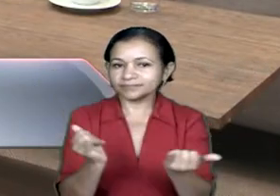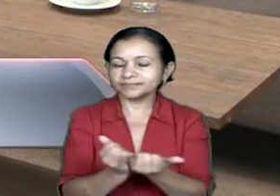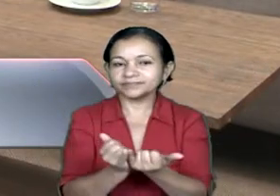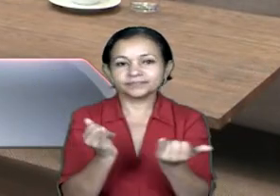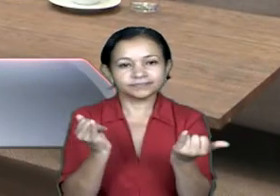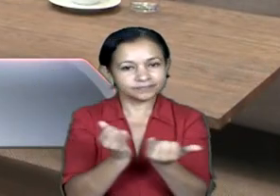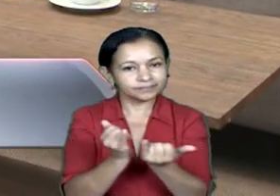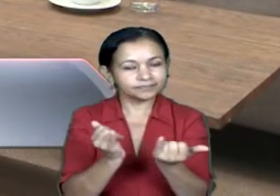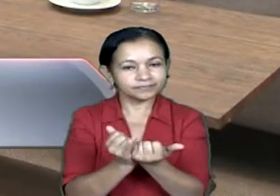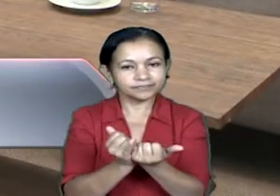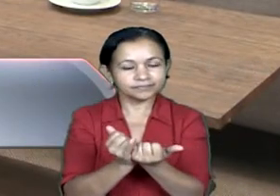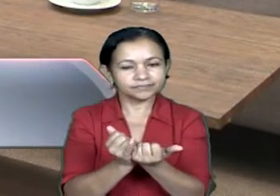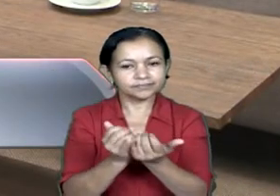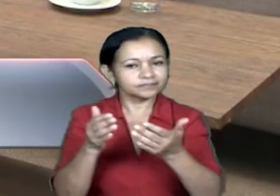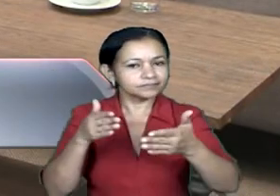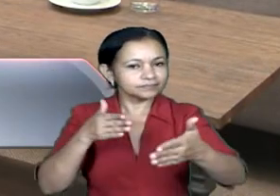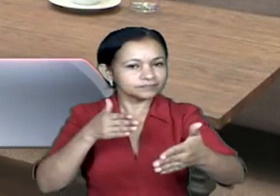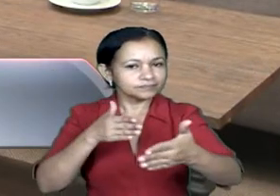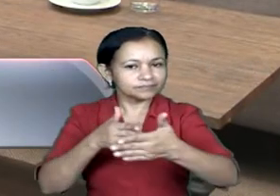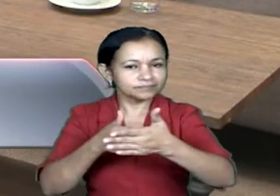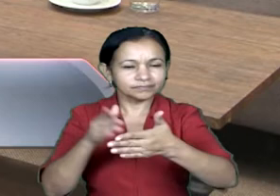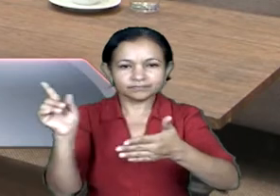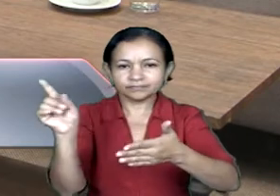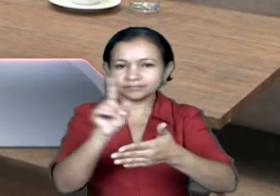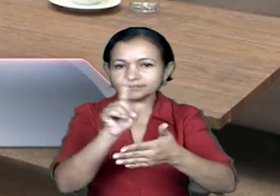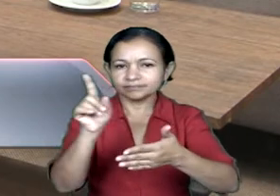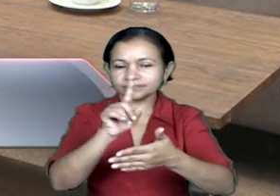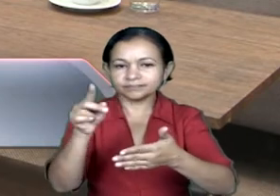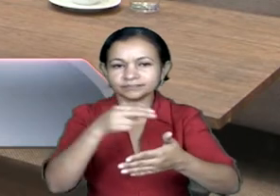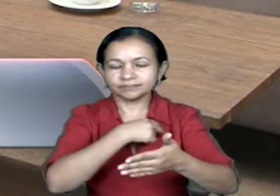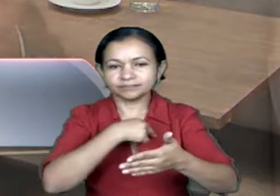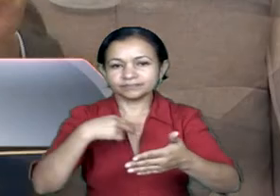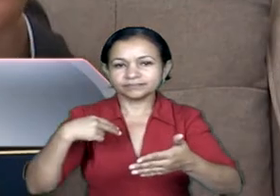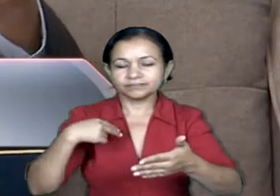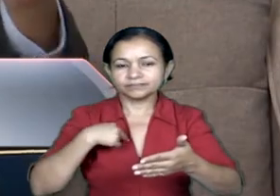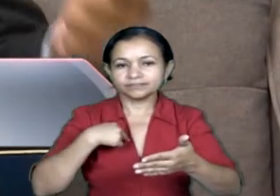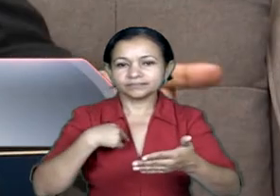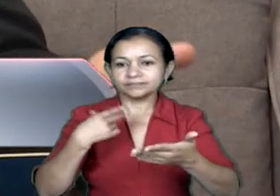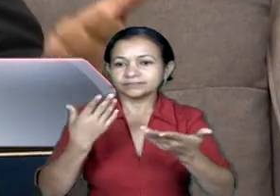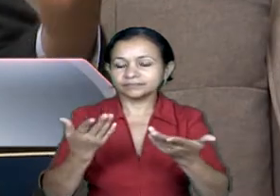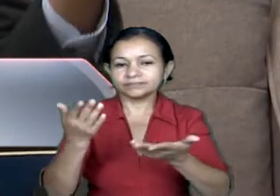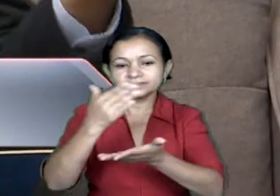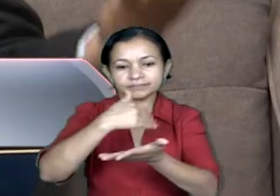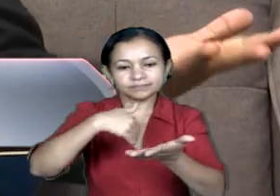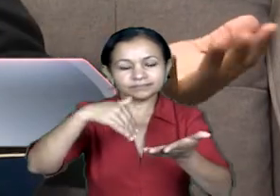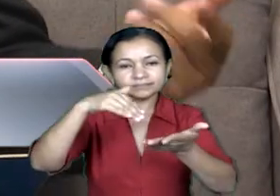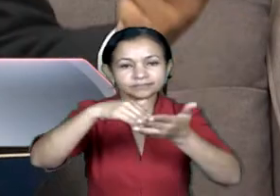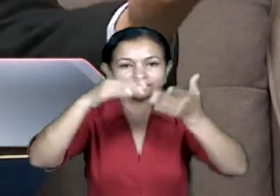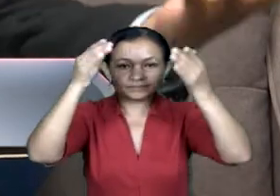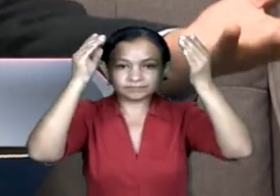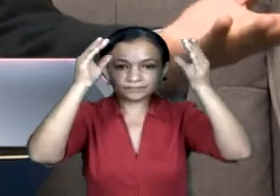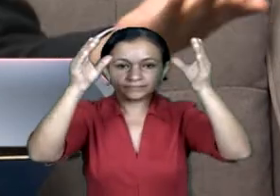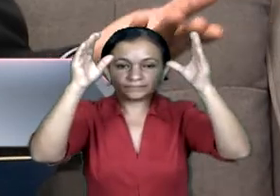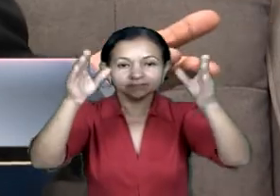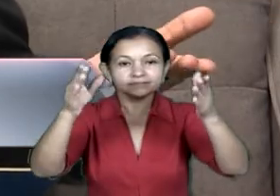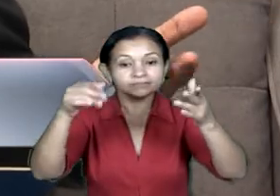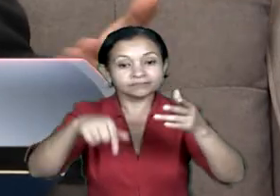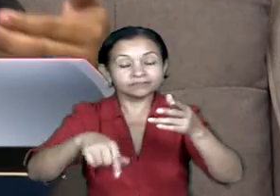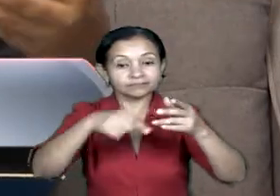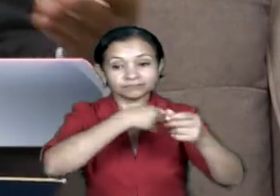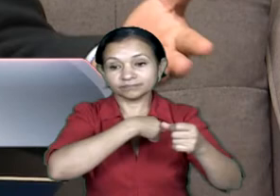Y también no se queda ahí en ese proceso, sino cuando le decía, también hay centros culturales de China-Taiwán en los que precisamente